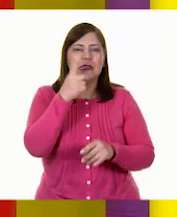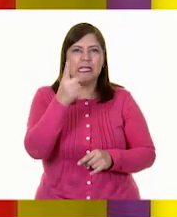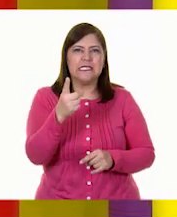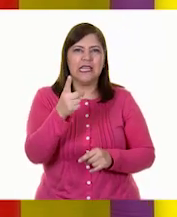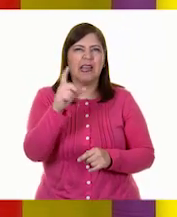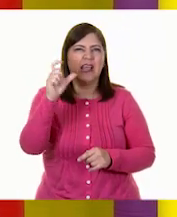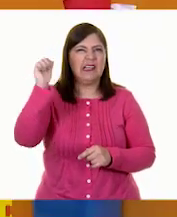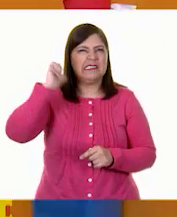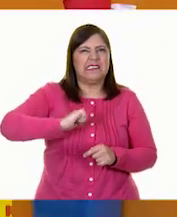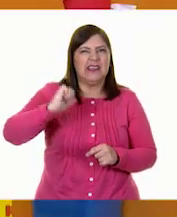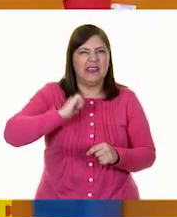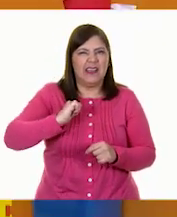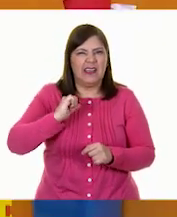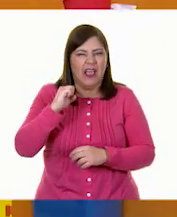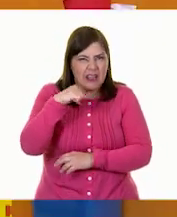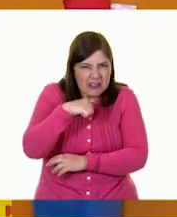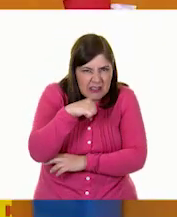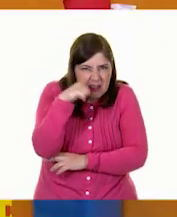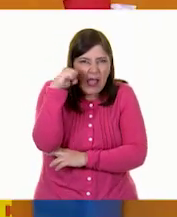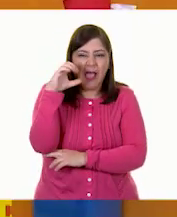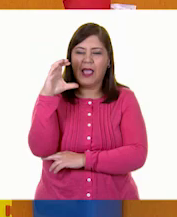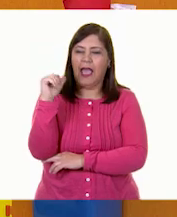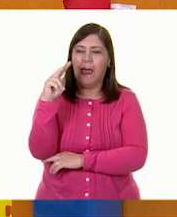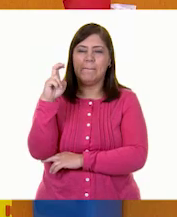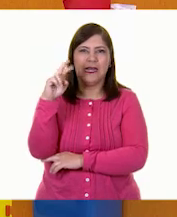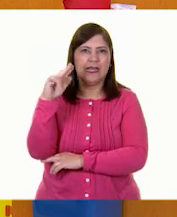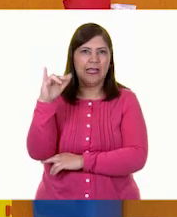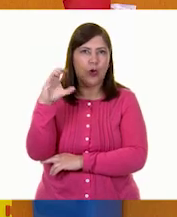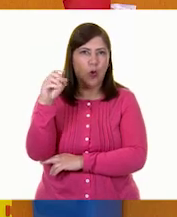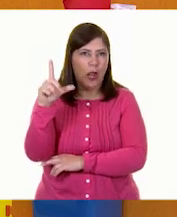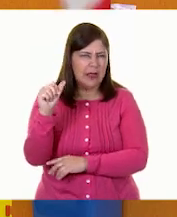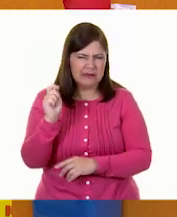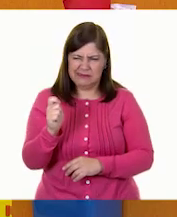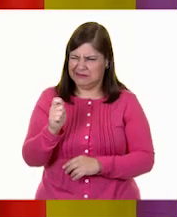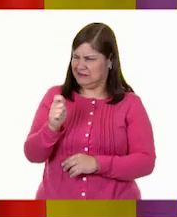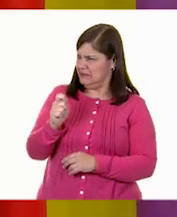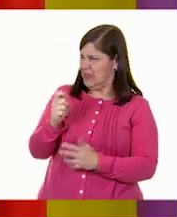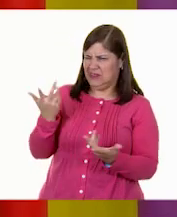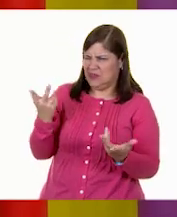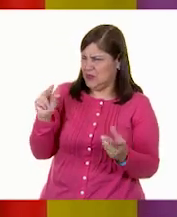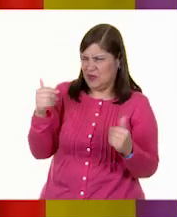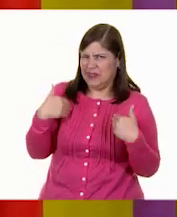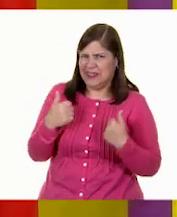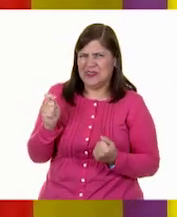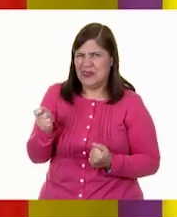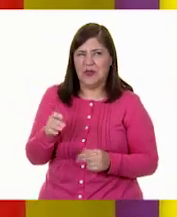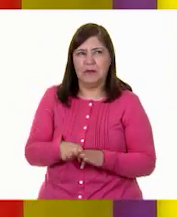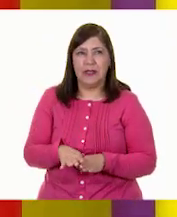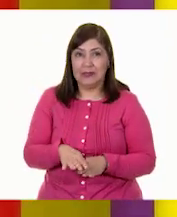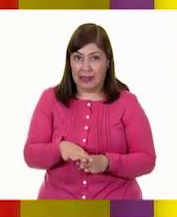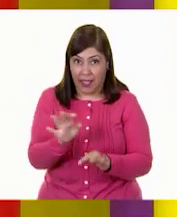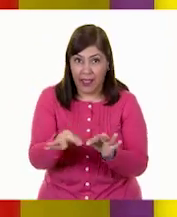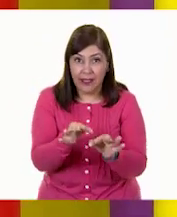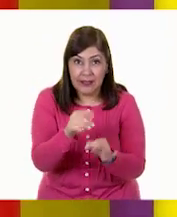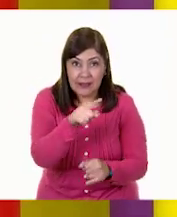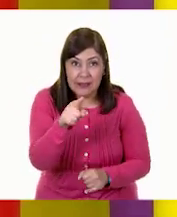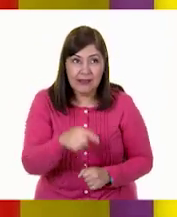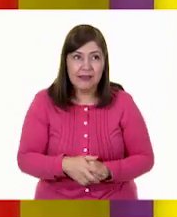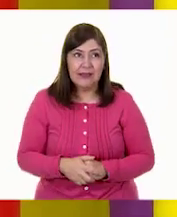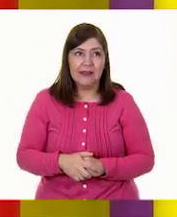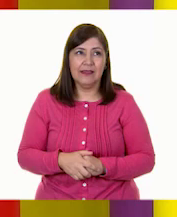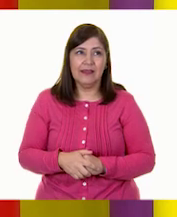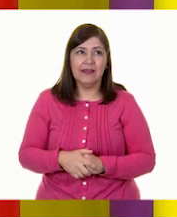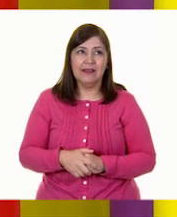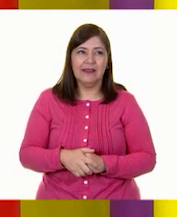cavernícola? ¿Estrella fugaz en cavernícola? ¿Qué? No, no tengo idea. ¿No? ¿Están listos y listas? Sí.